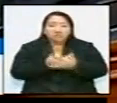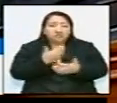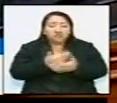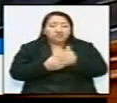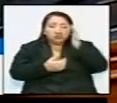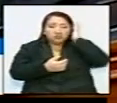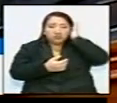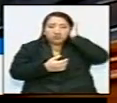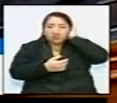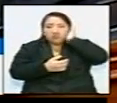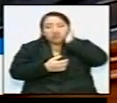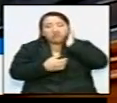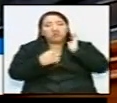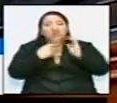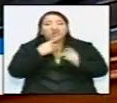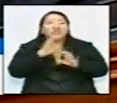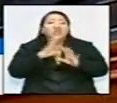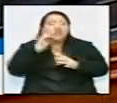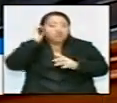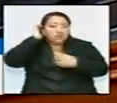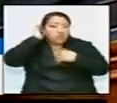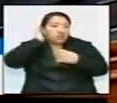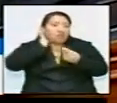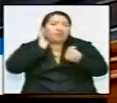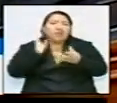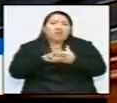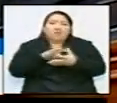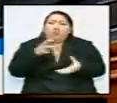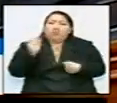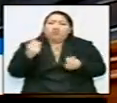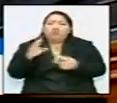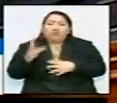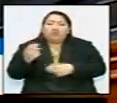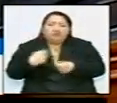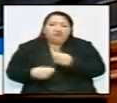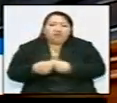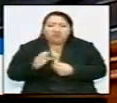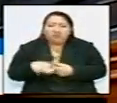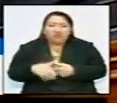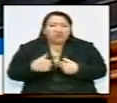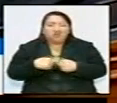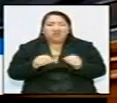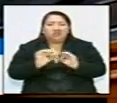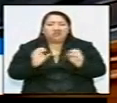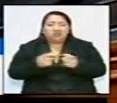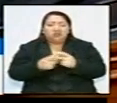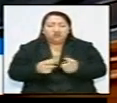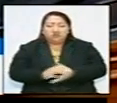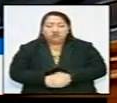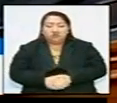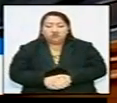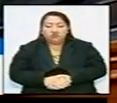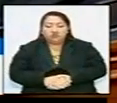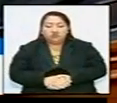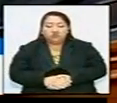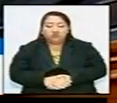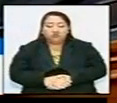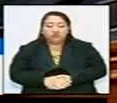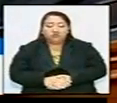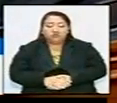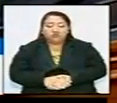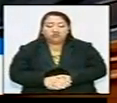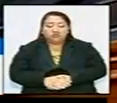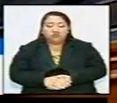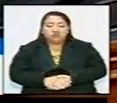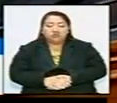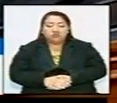podido acreditar el supuesto enriquecimiento ilícito por parte de la congresista denunciada. Esto